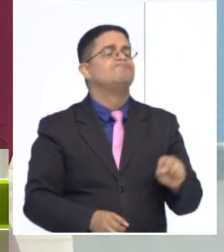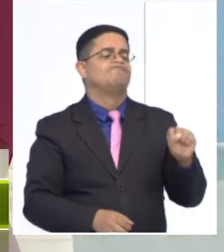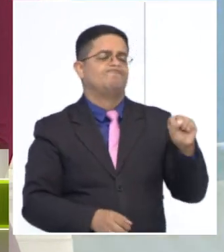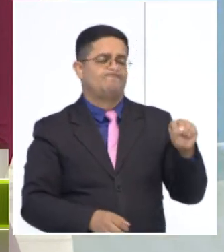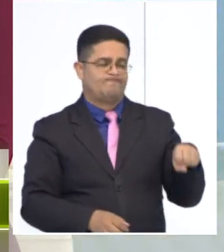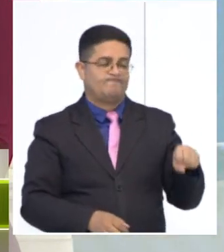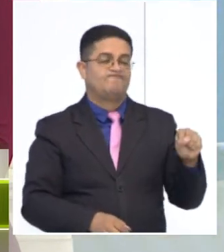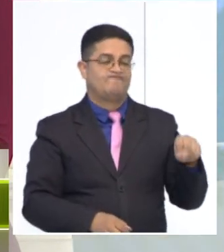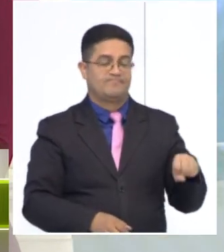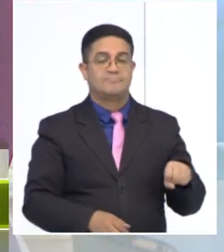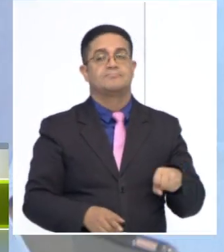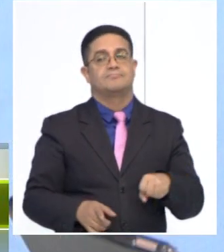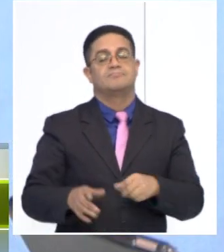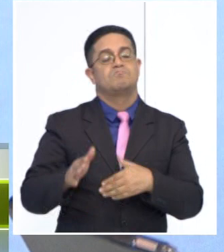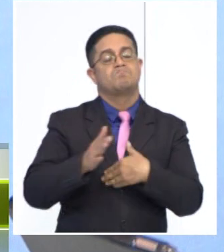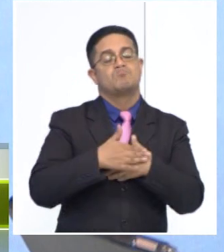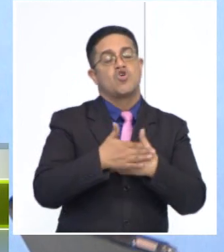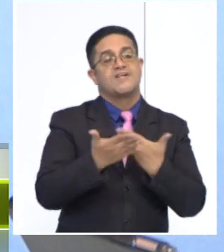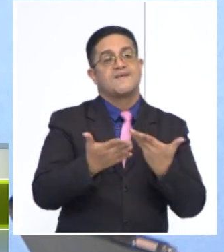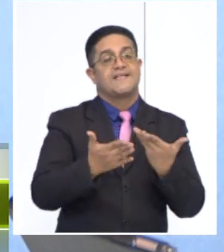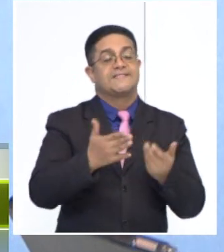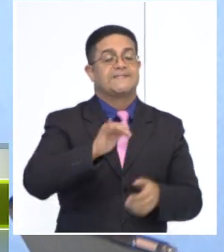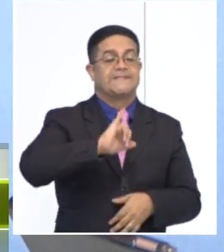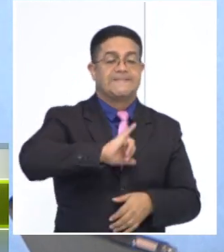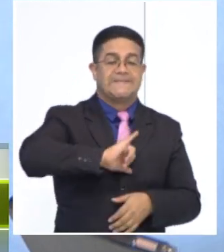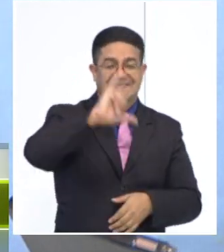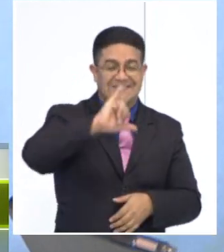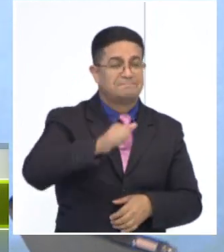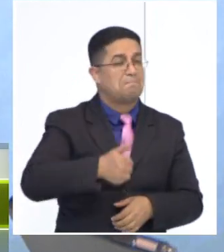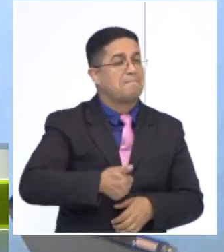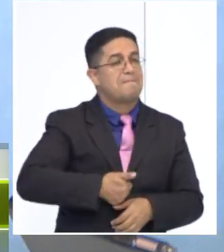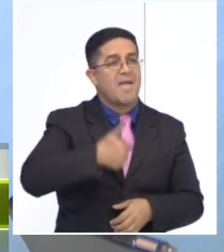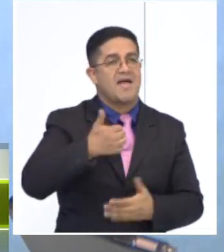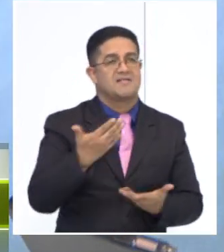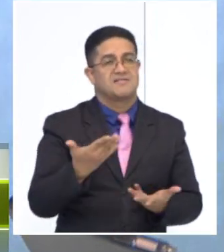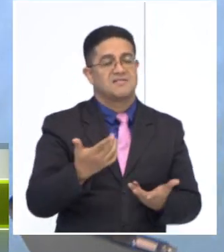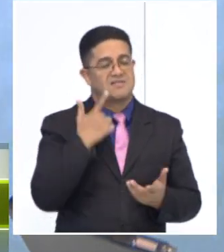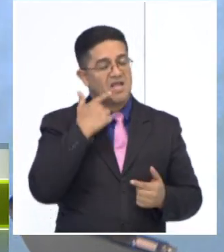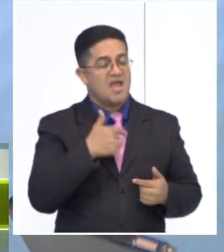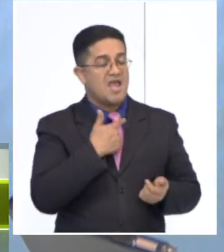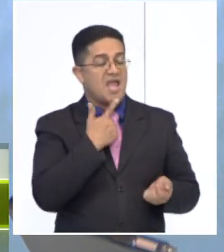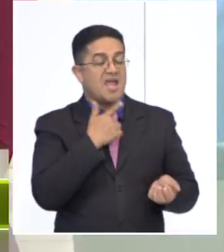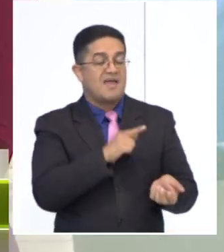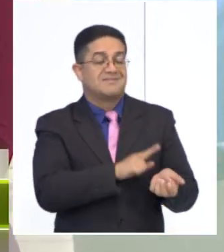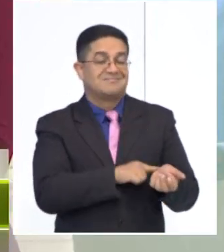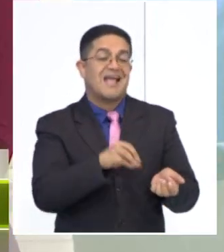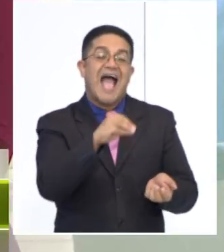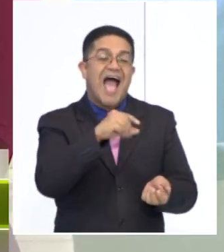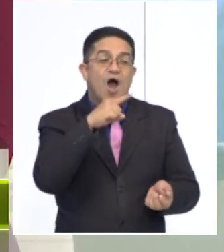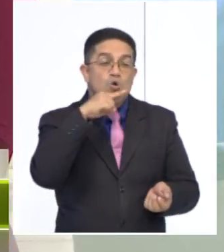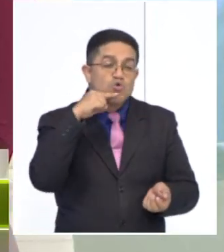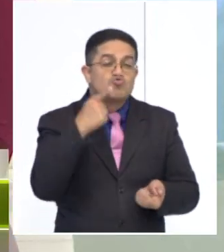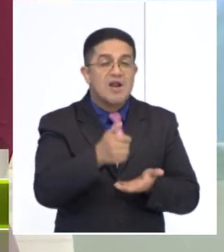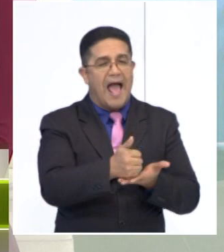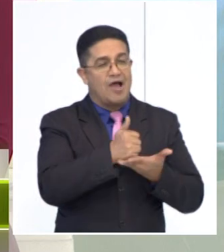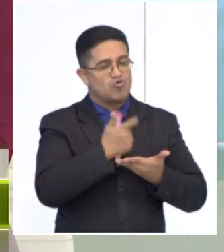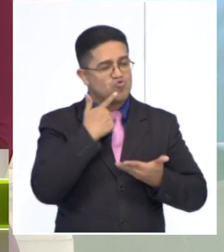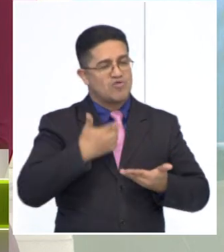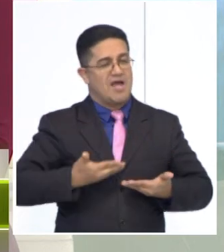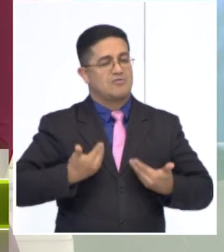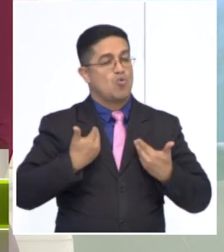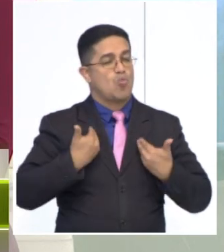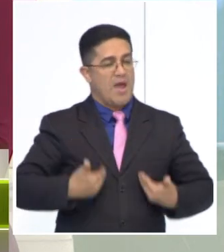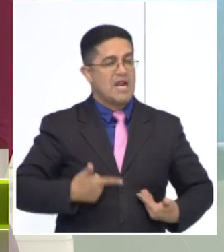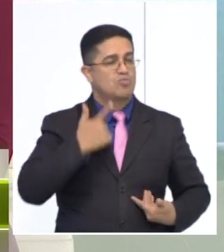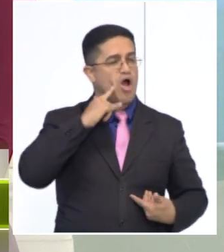Porque es mucha concentración. Sí, porque el índice glicémico es mayor. Ok, no es que venga procesada, sino que incluso siendo la natural, el índice glicémico es